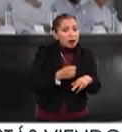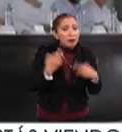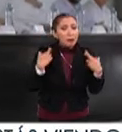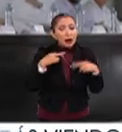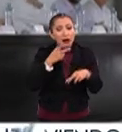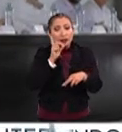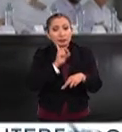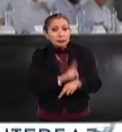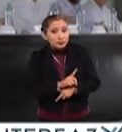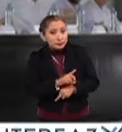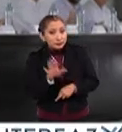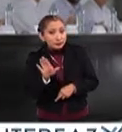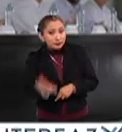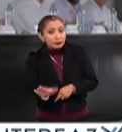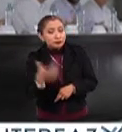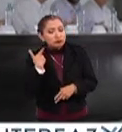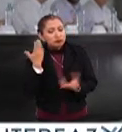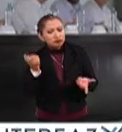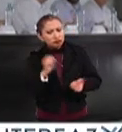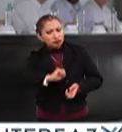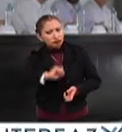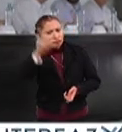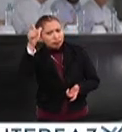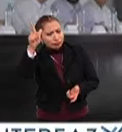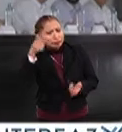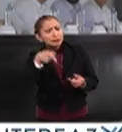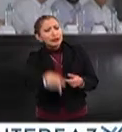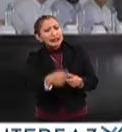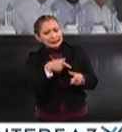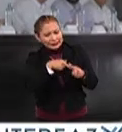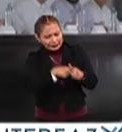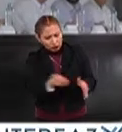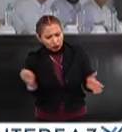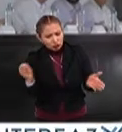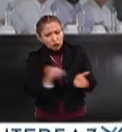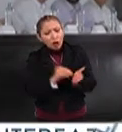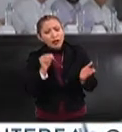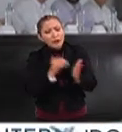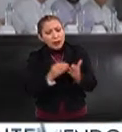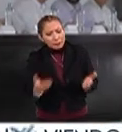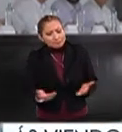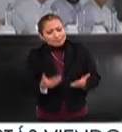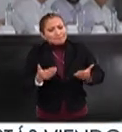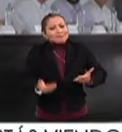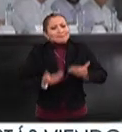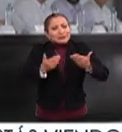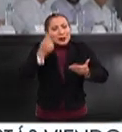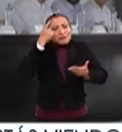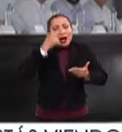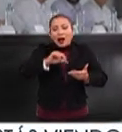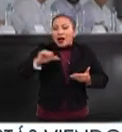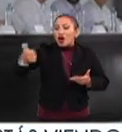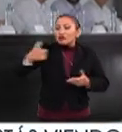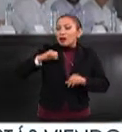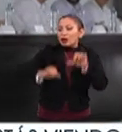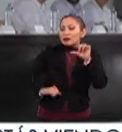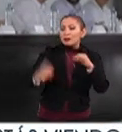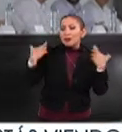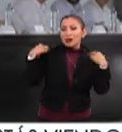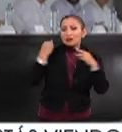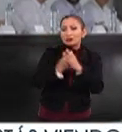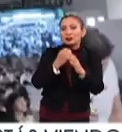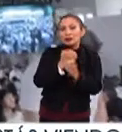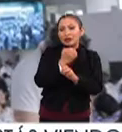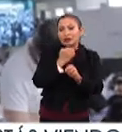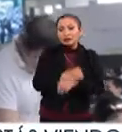y maestros con prestigio que siguen como un motivo de inspiración para la actividad docente